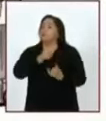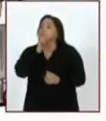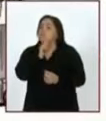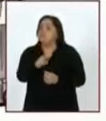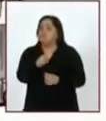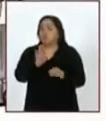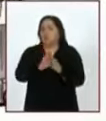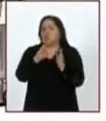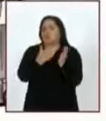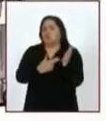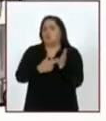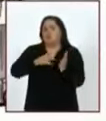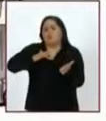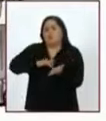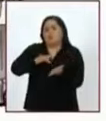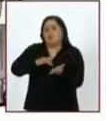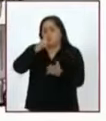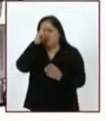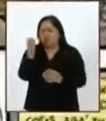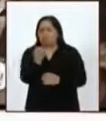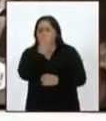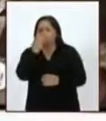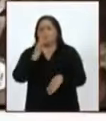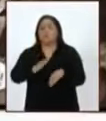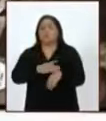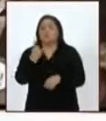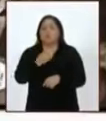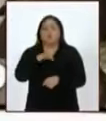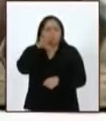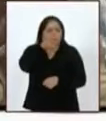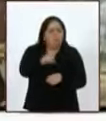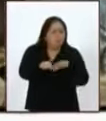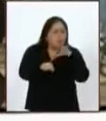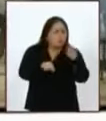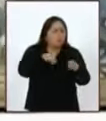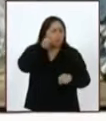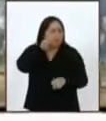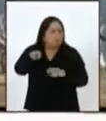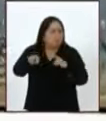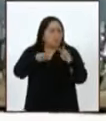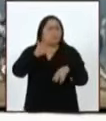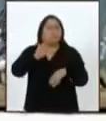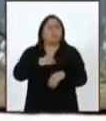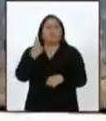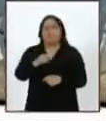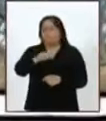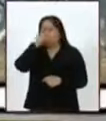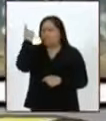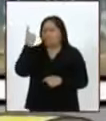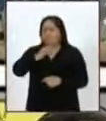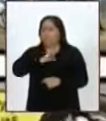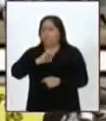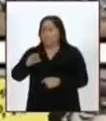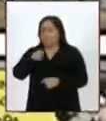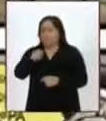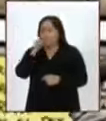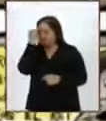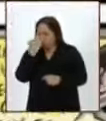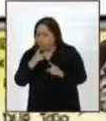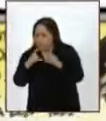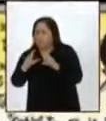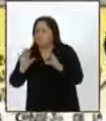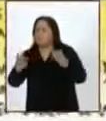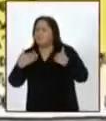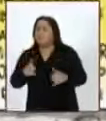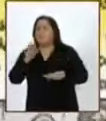puede ser una herramienta de apoyo en clases, porque capta la atención del lector, ya que es fácil de seguir tanto por la imagen como por